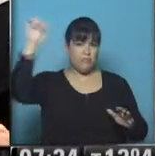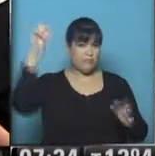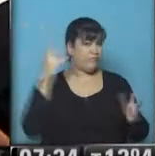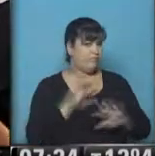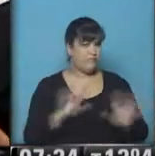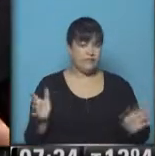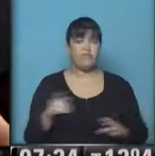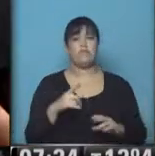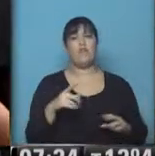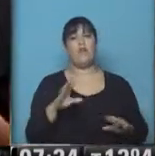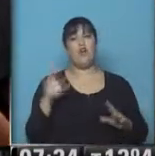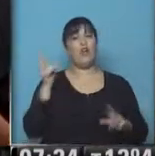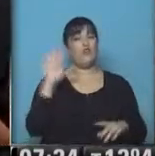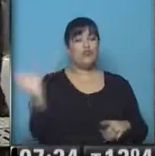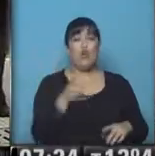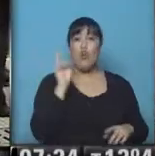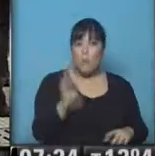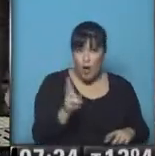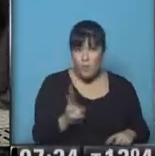todo lo prohibido